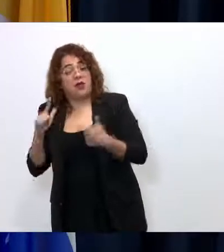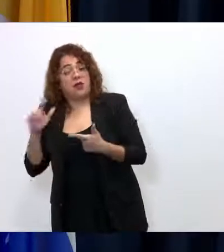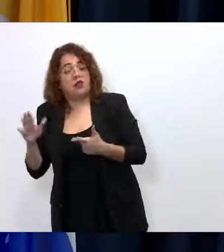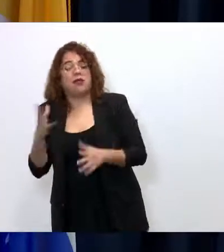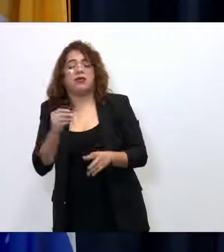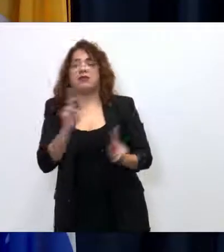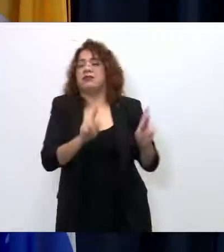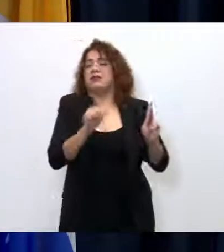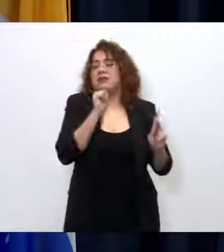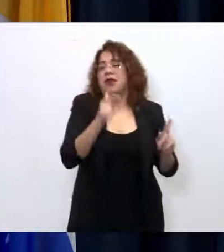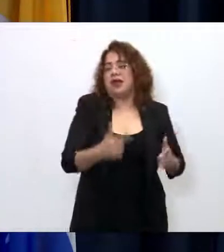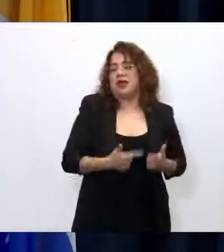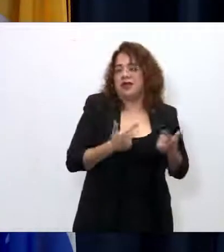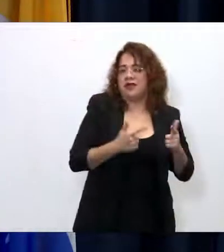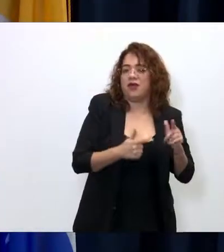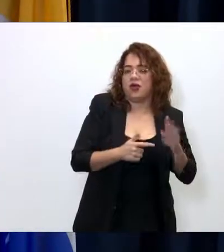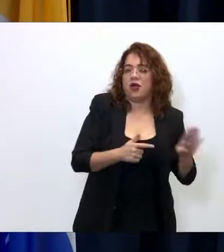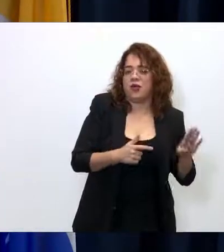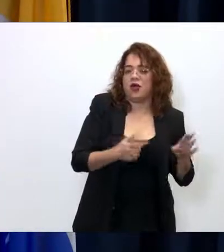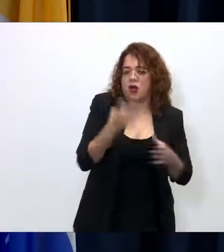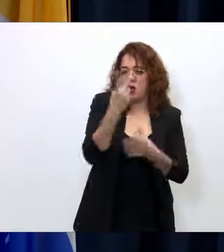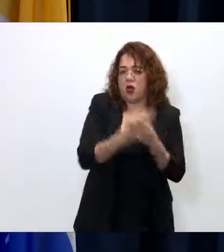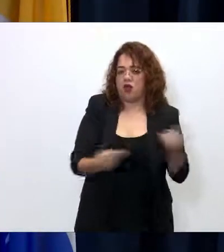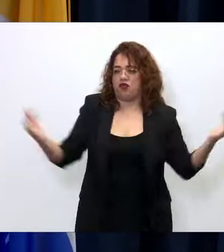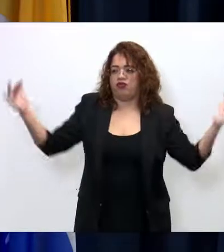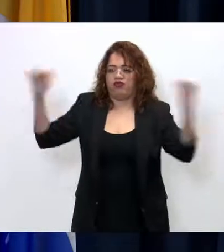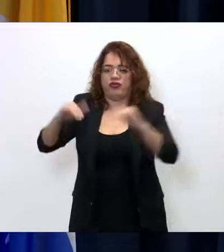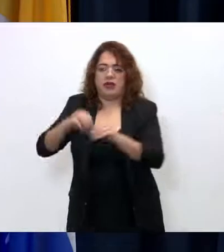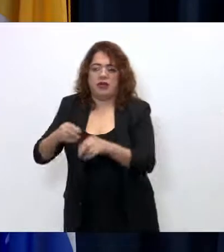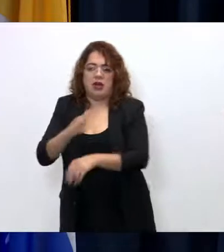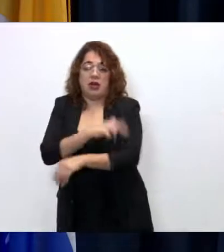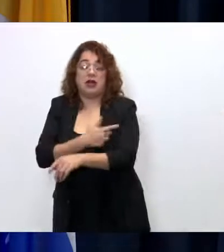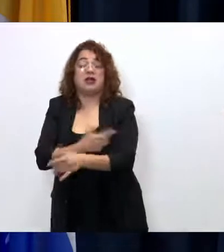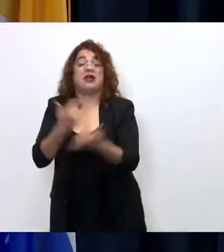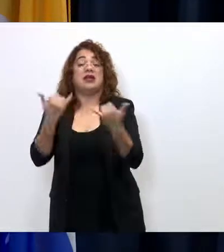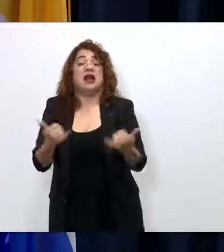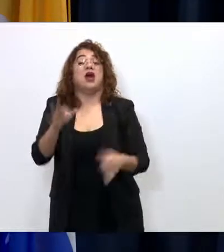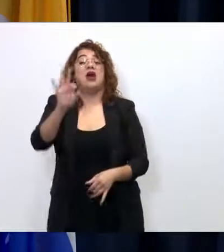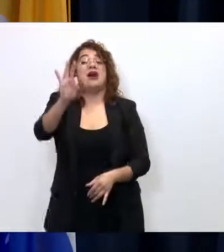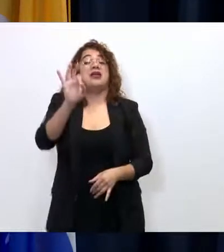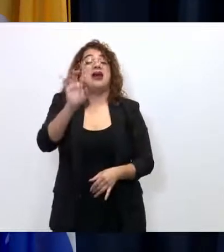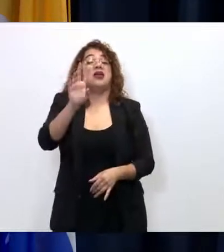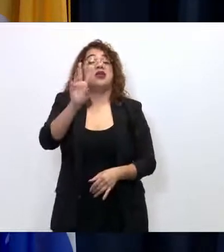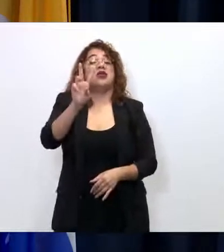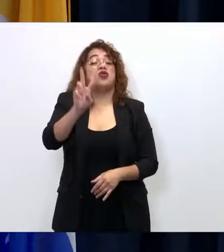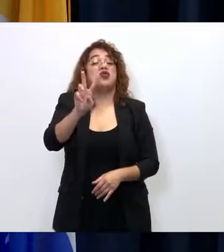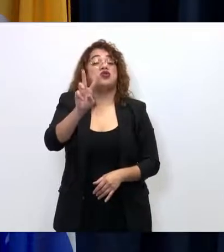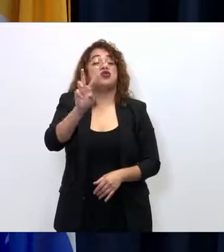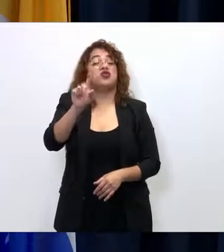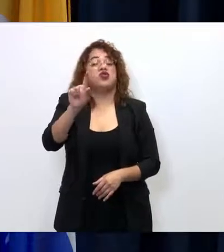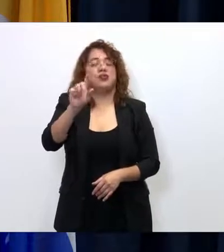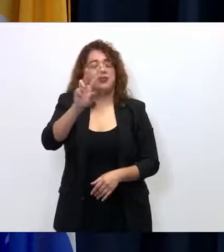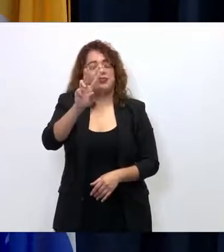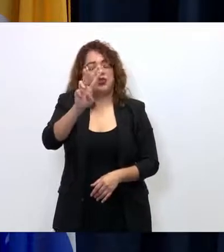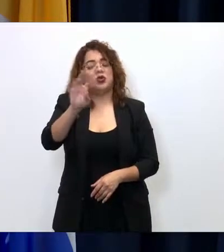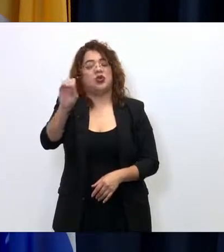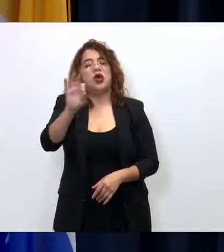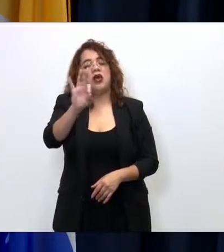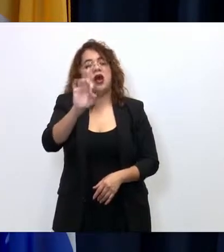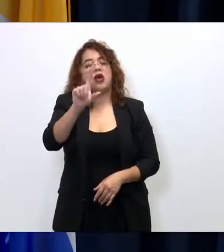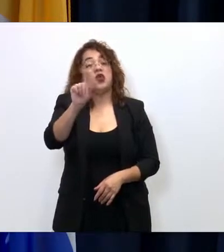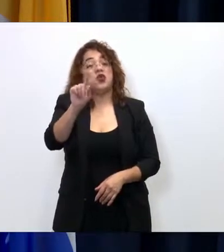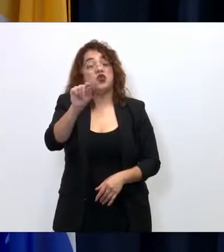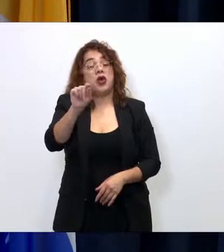ciudad. Como mencioné antes, hemos perdido un total de 920 residentes de Long Beach a causa